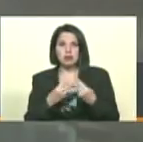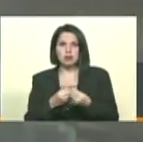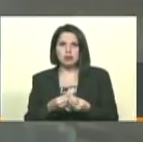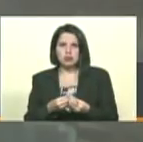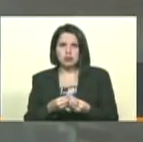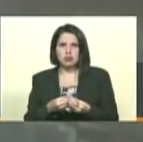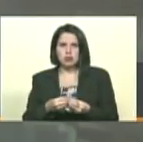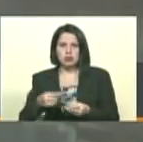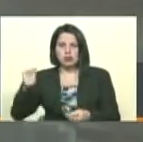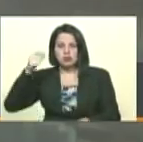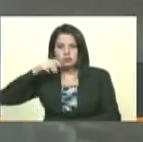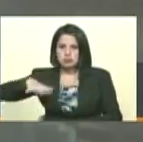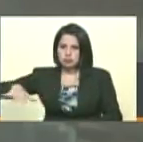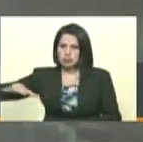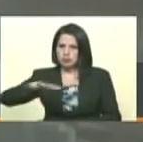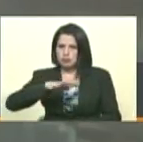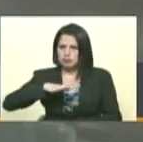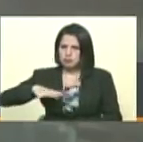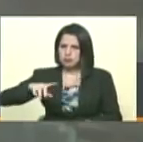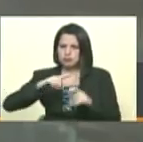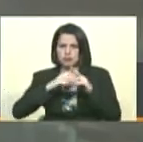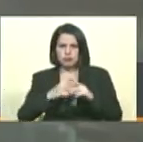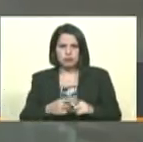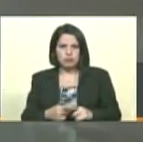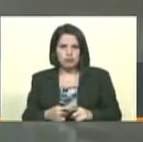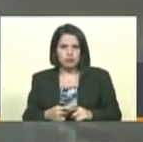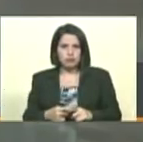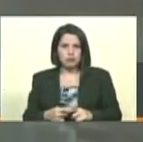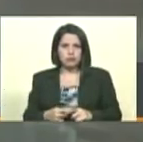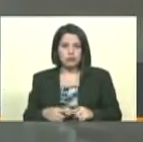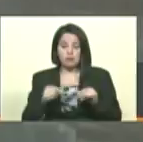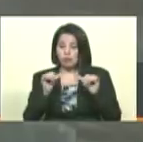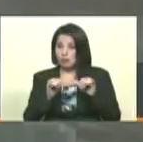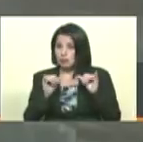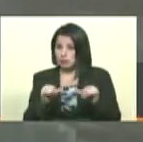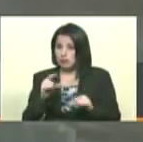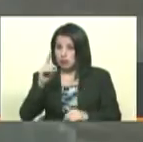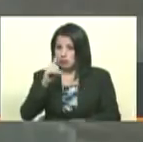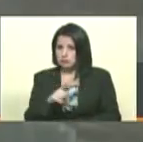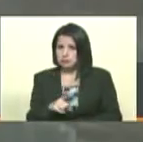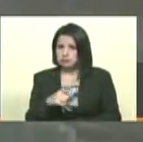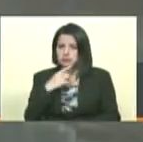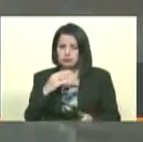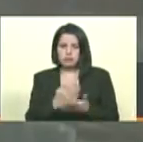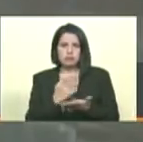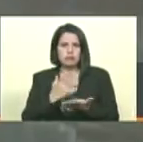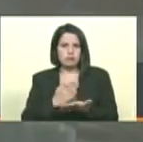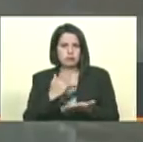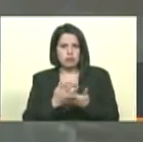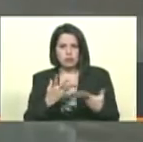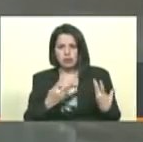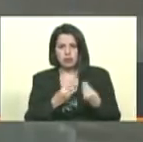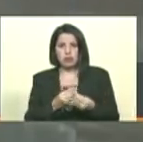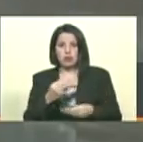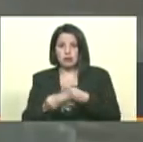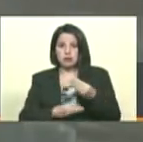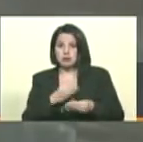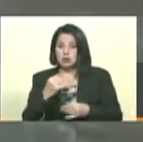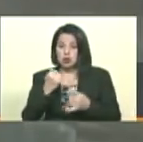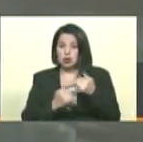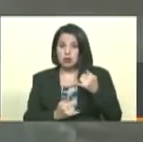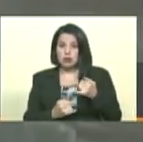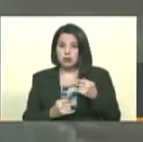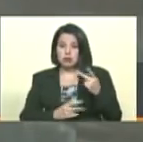la sala de totalización. Asimismo, también, como siempre lo hemos hecho en los